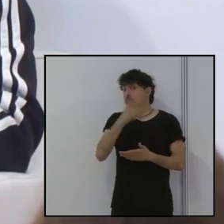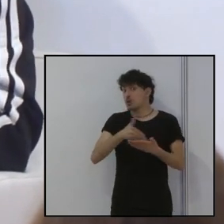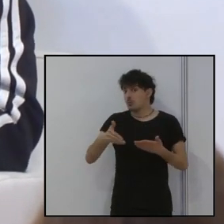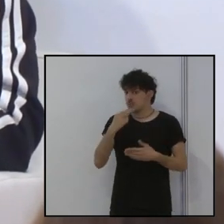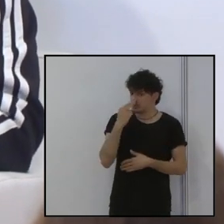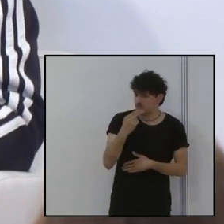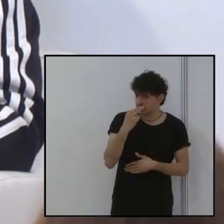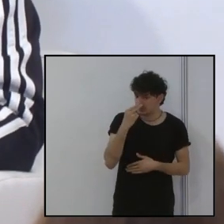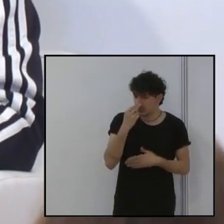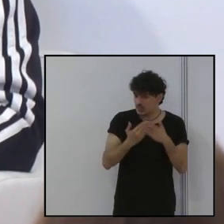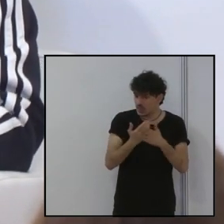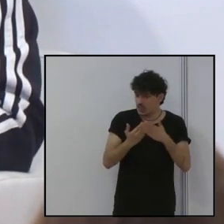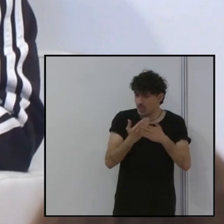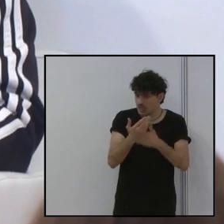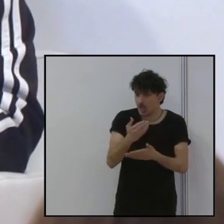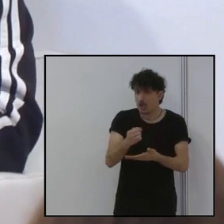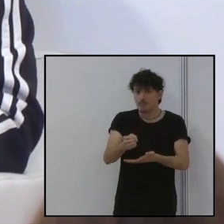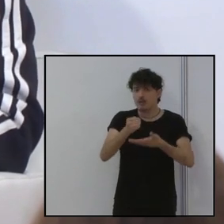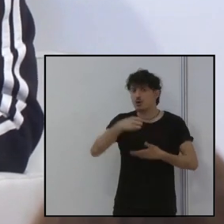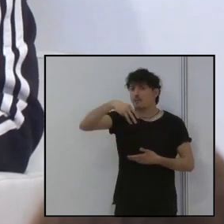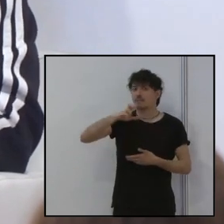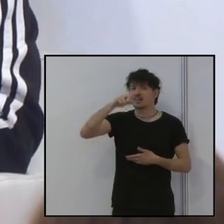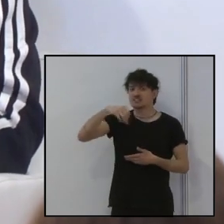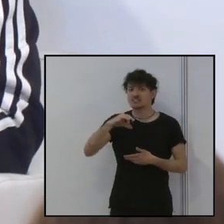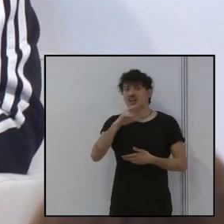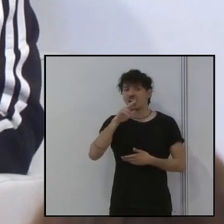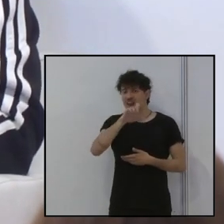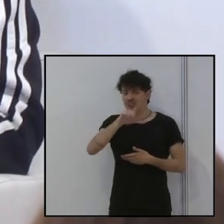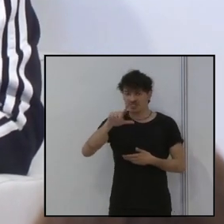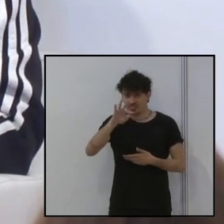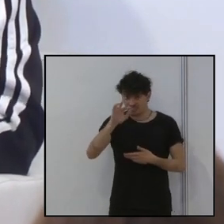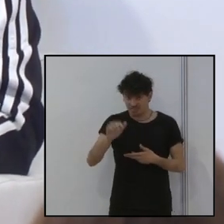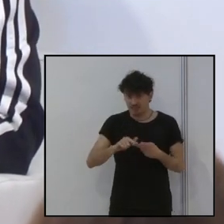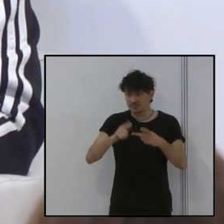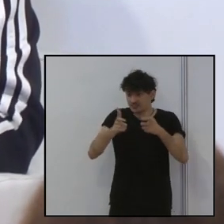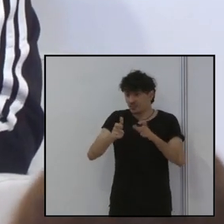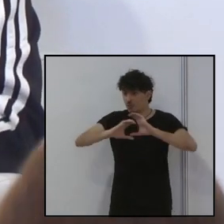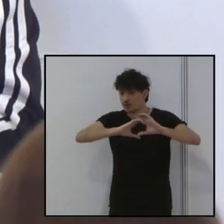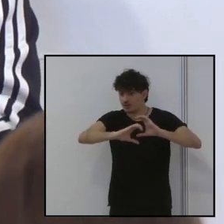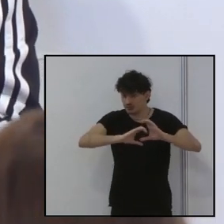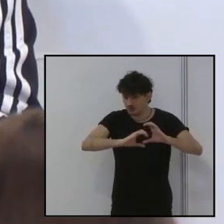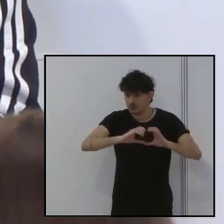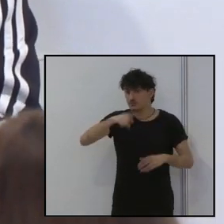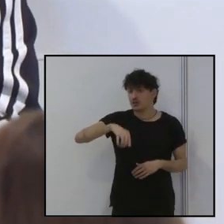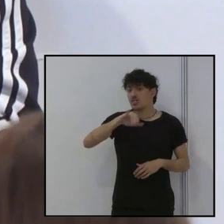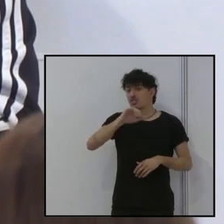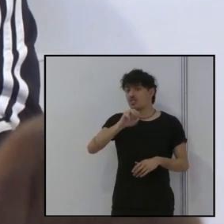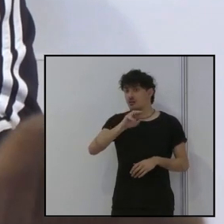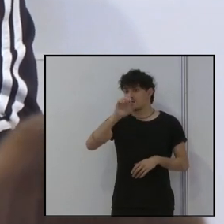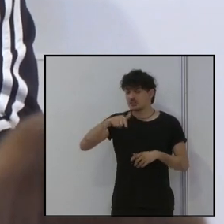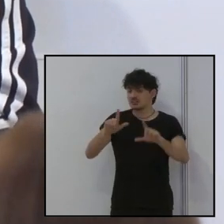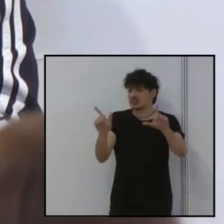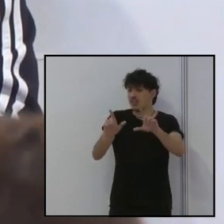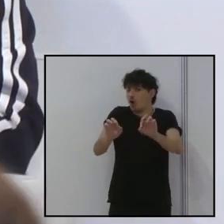como comunicador en Internet, el premio Men's Health como hombre del año en la sección de comunicación y los premios Zapping y Tepe de Oro, este en dos ocasiones, al